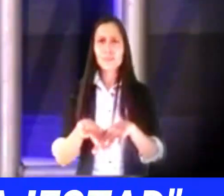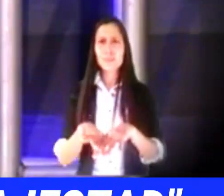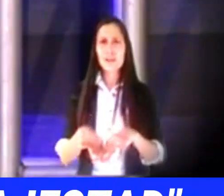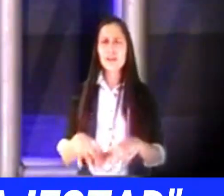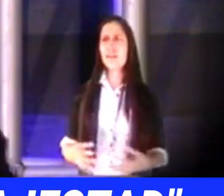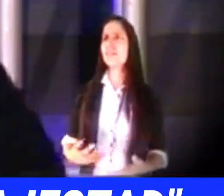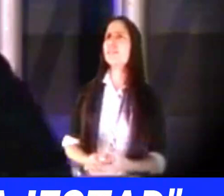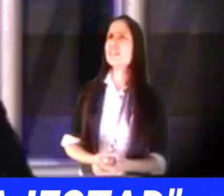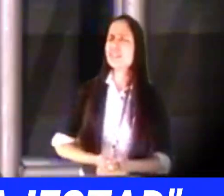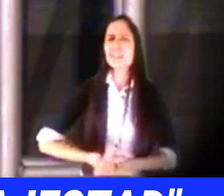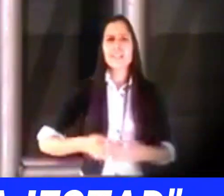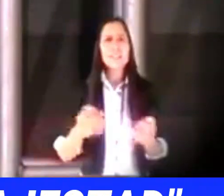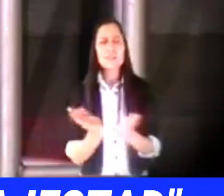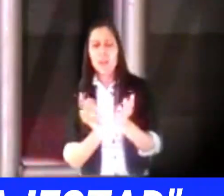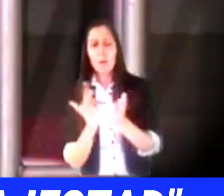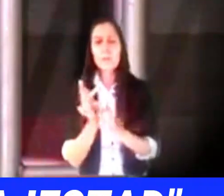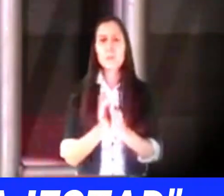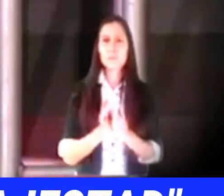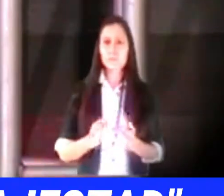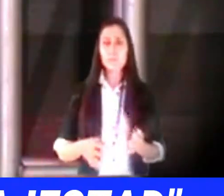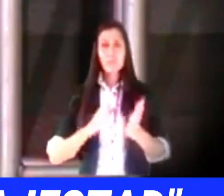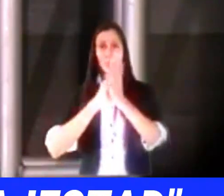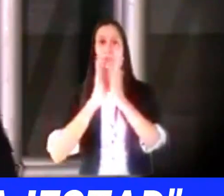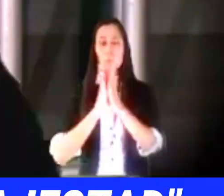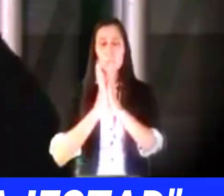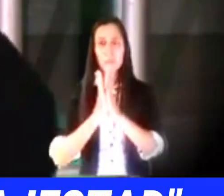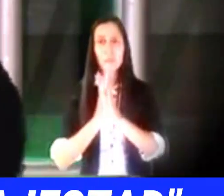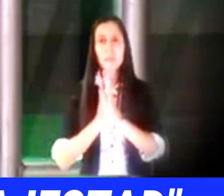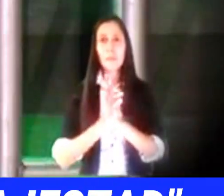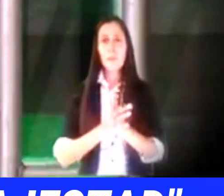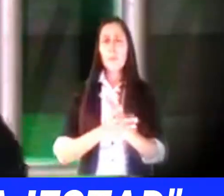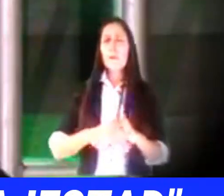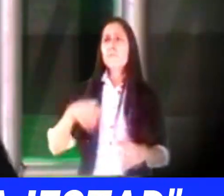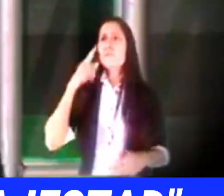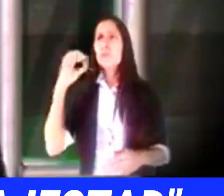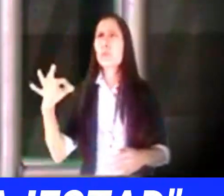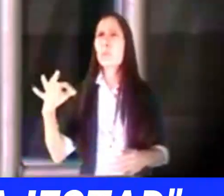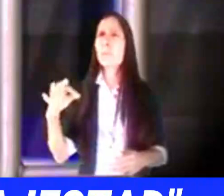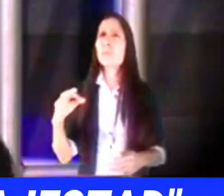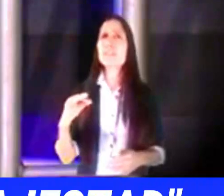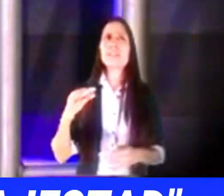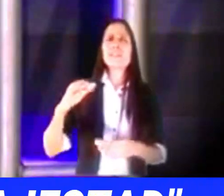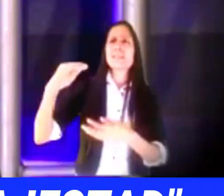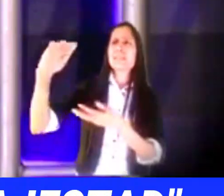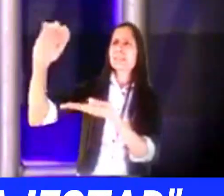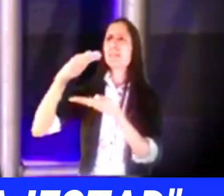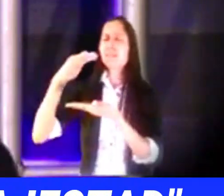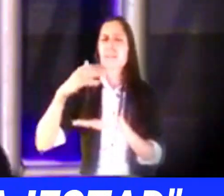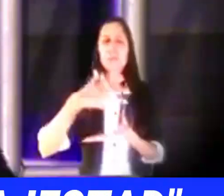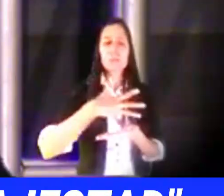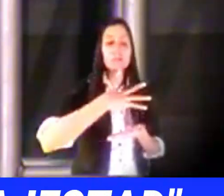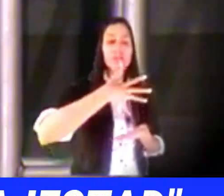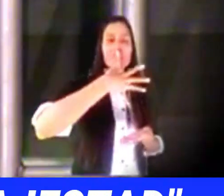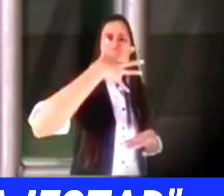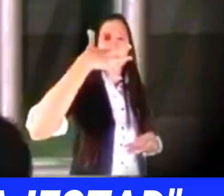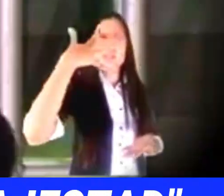quizás no era algo muy preciado a los ojos humanos, pero tenía un costo emocional y sentimental muy